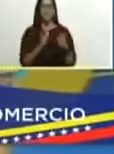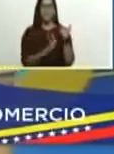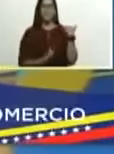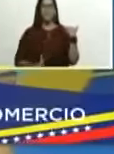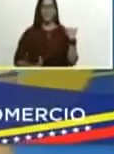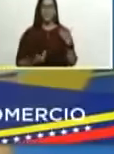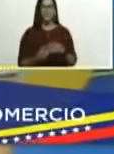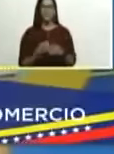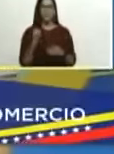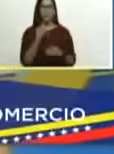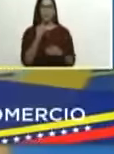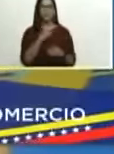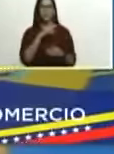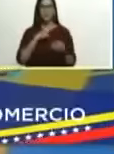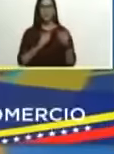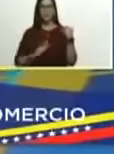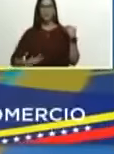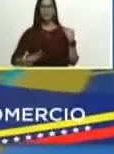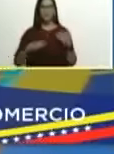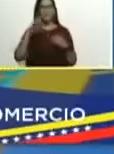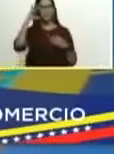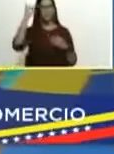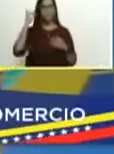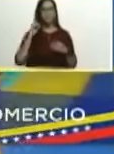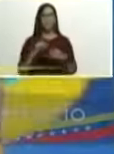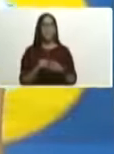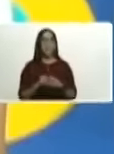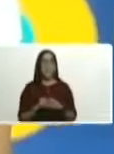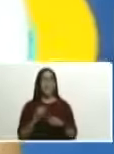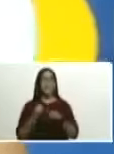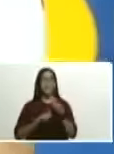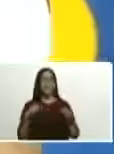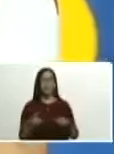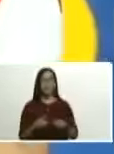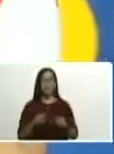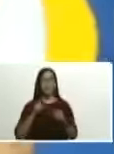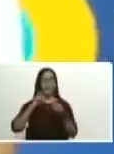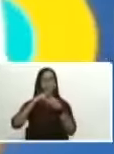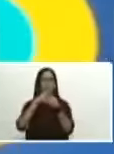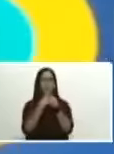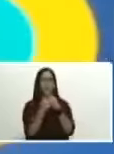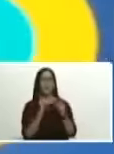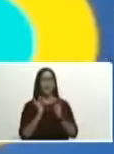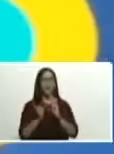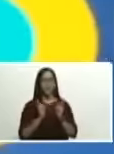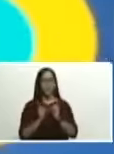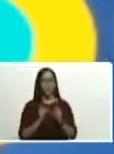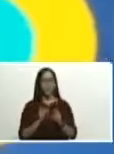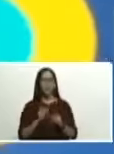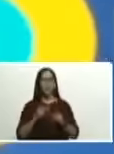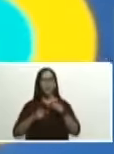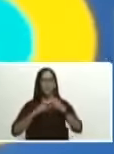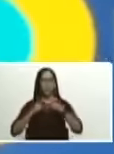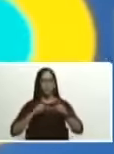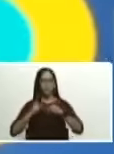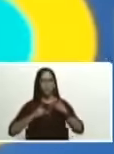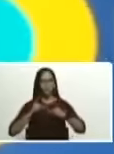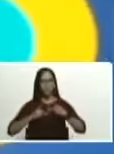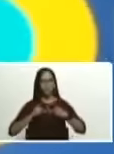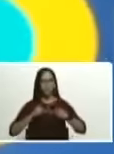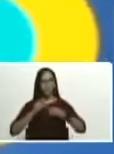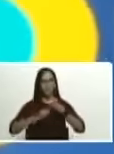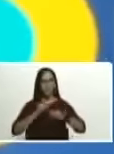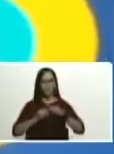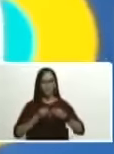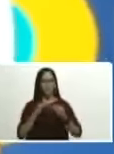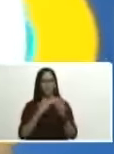Presidente, como ha dicho nuestra vicepresidenta, hemos hecho los esfuerzos por incorporar algunos rubros de hechos en comunas en